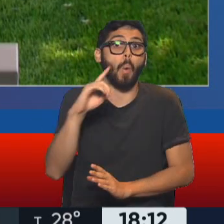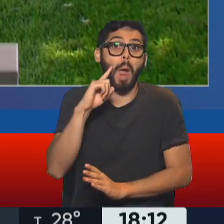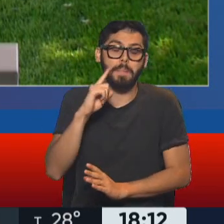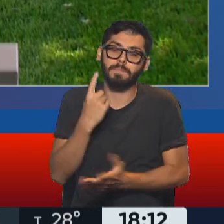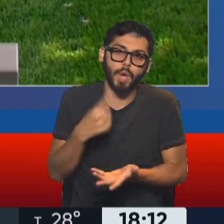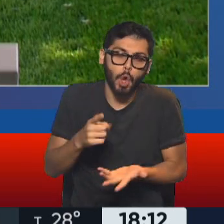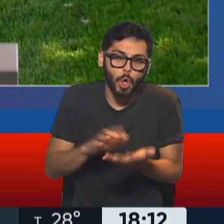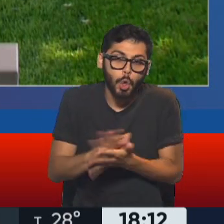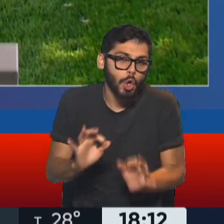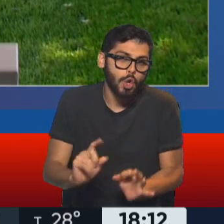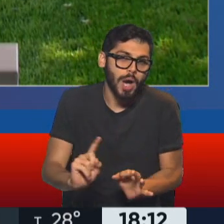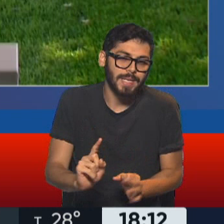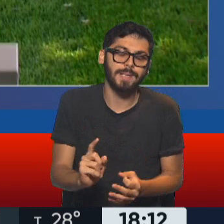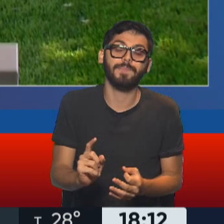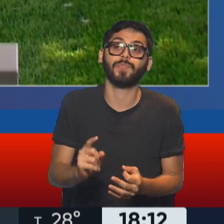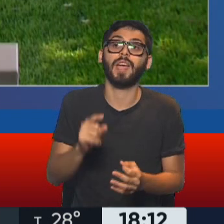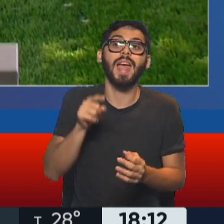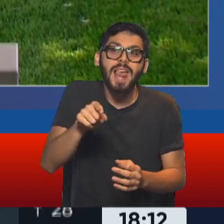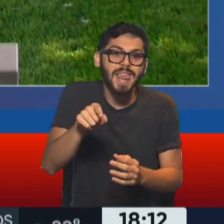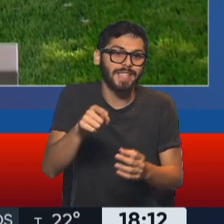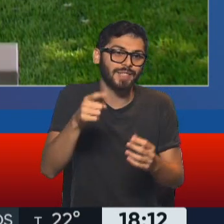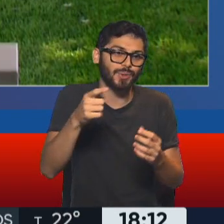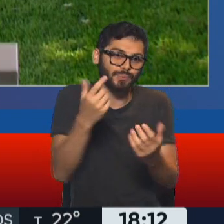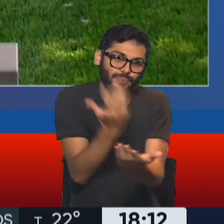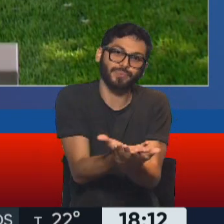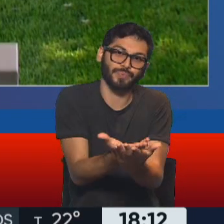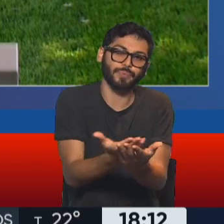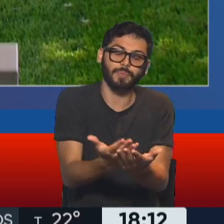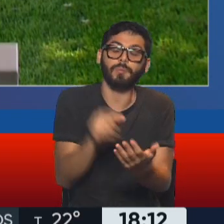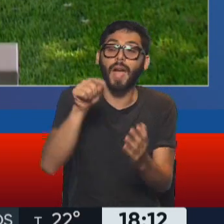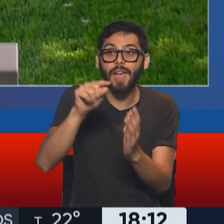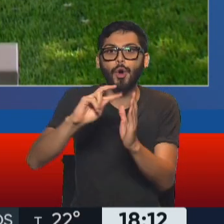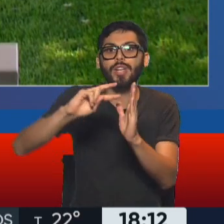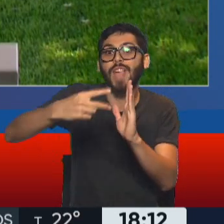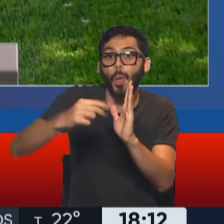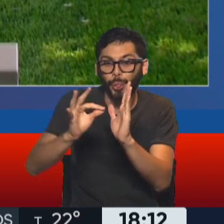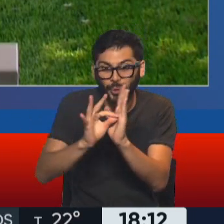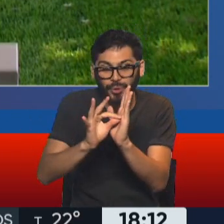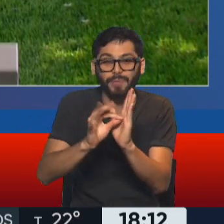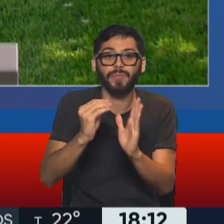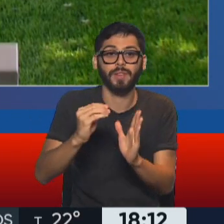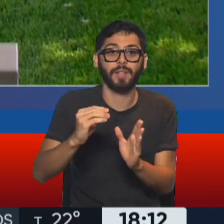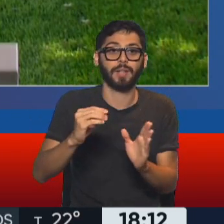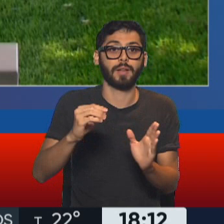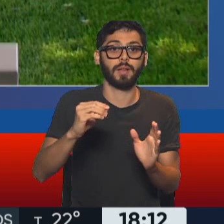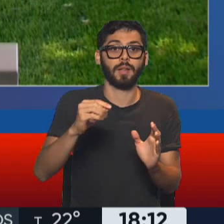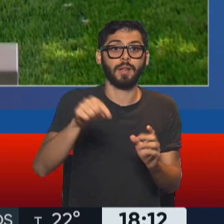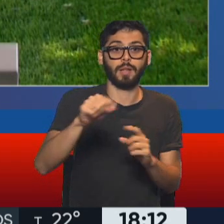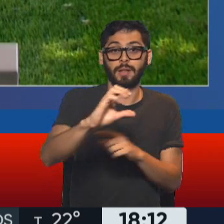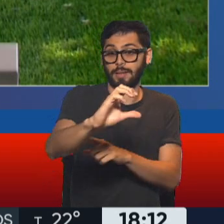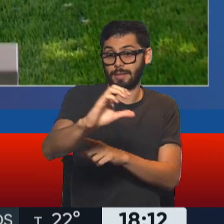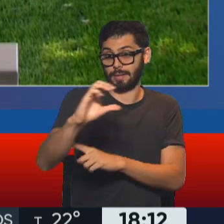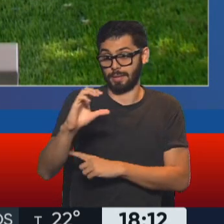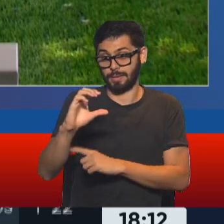La idea es esa y el planteo es ese, que el acuerdo, y ahí vamos al segundo aspecto del acuerdo, que mientras dure este acuerdo, Argentina